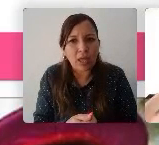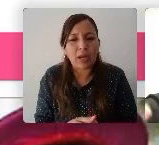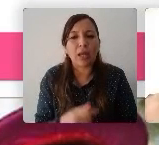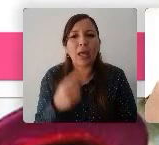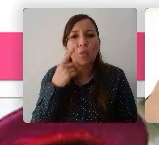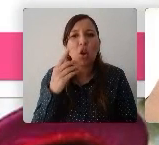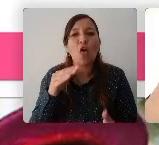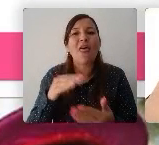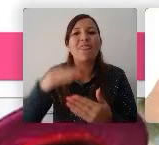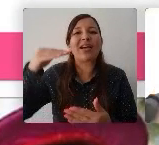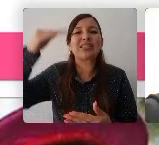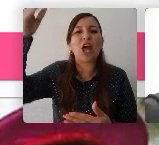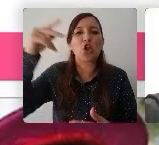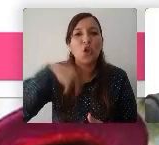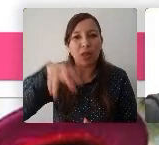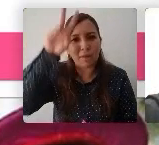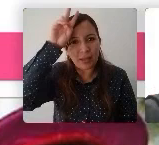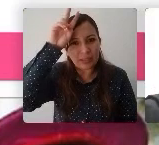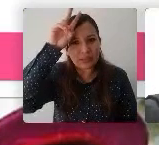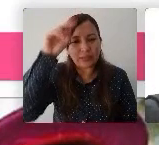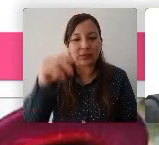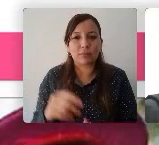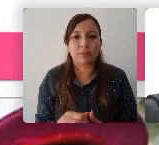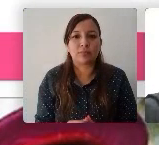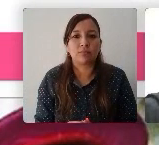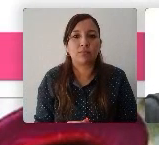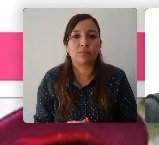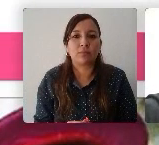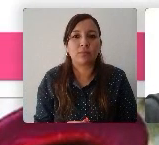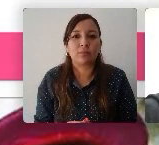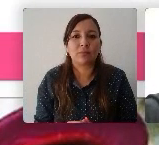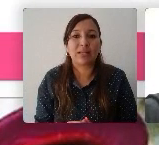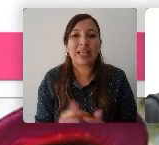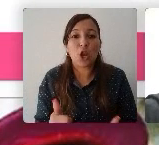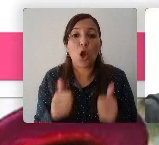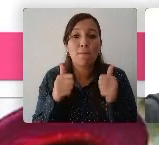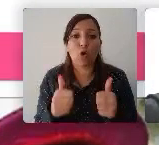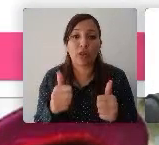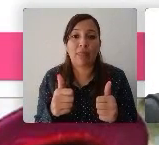desarrollo esta iniciativa, ¿no? Que como nuevamente lo menciono, es liderado y